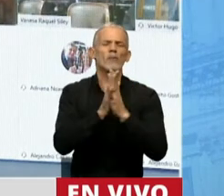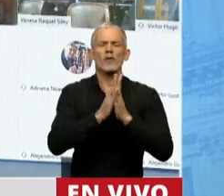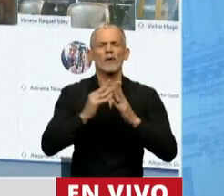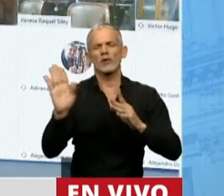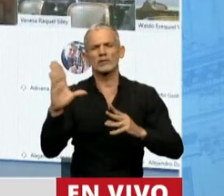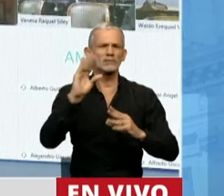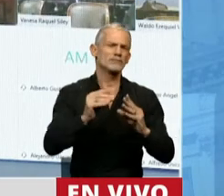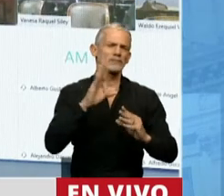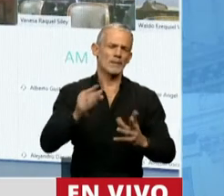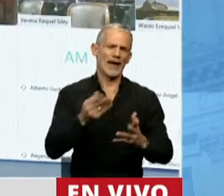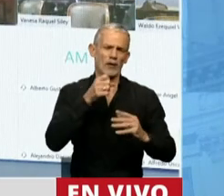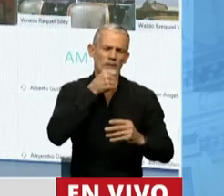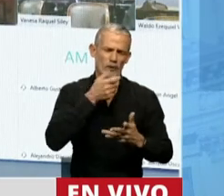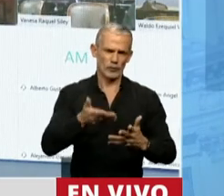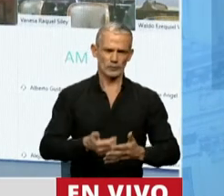interrumpen.